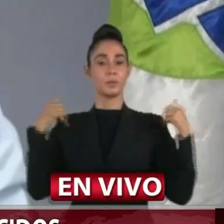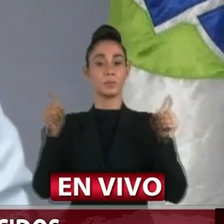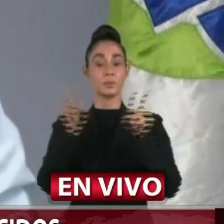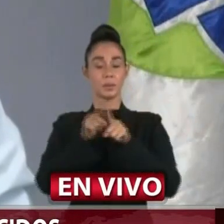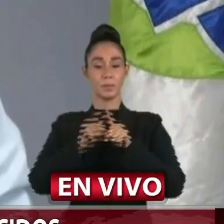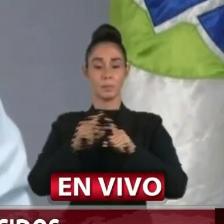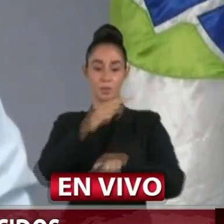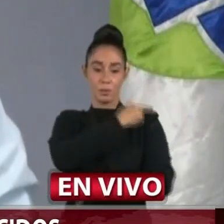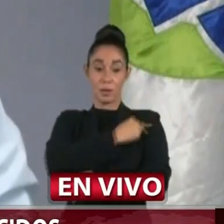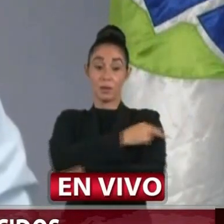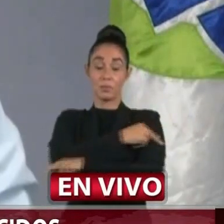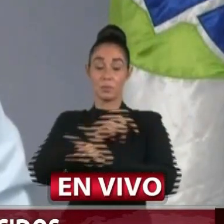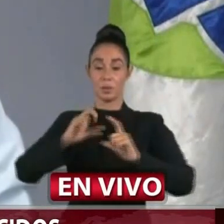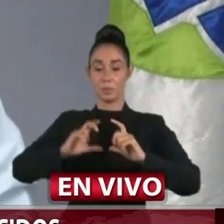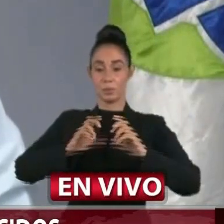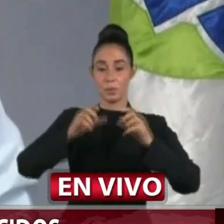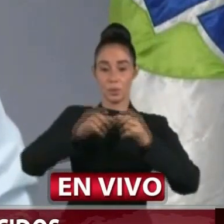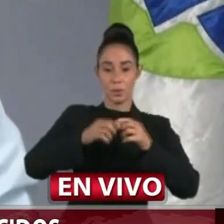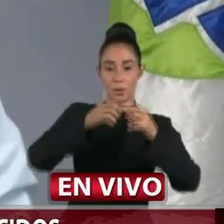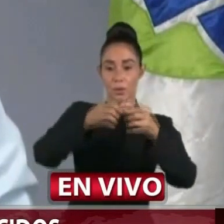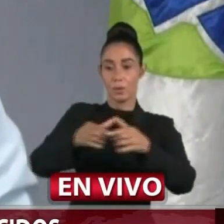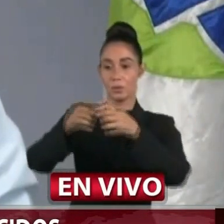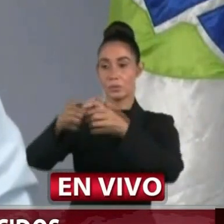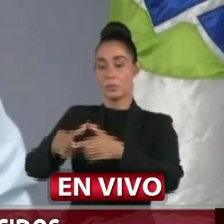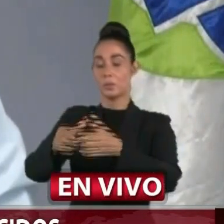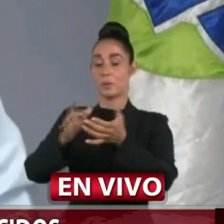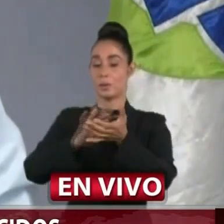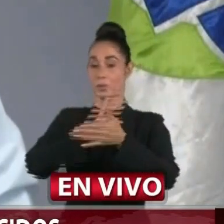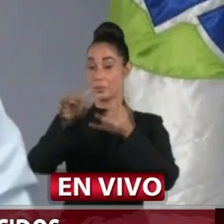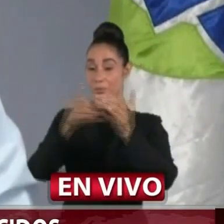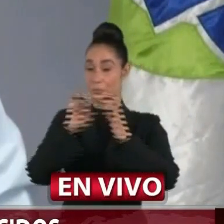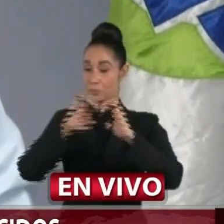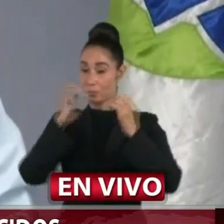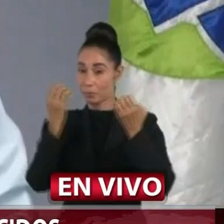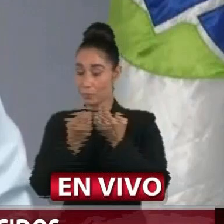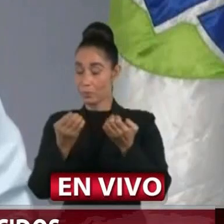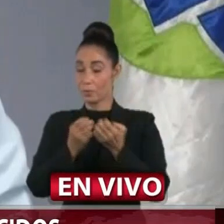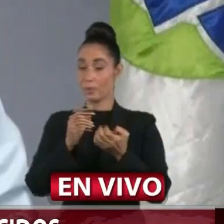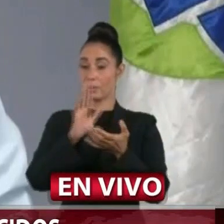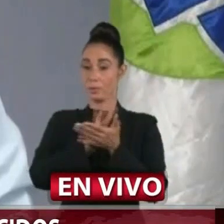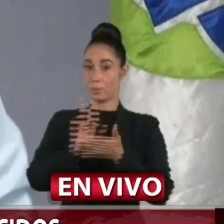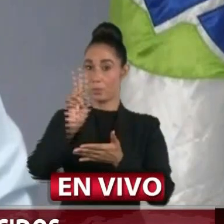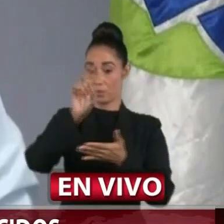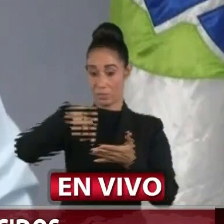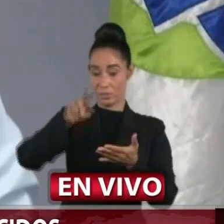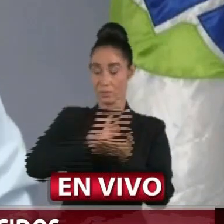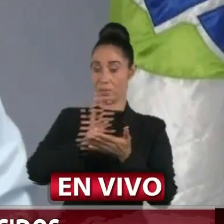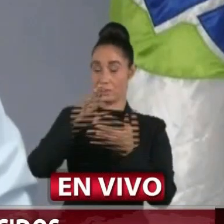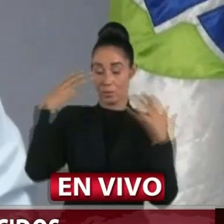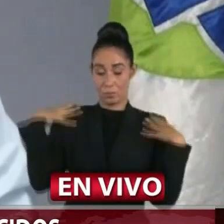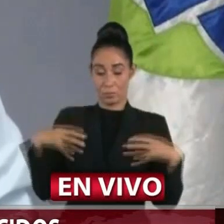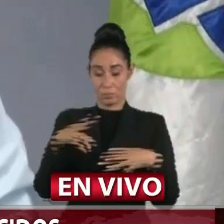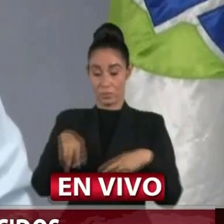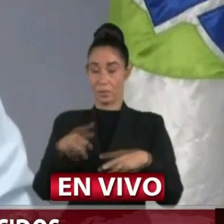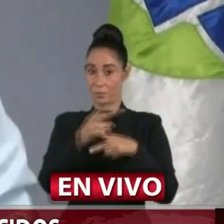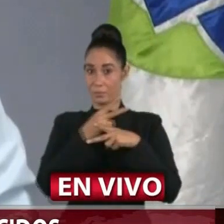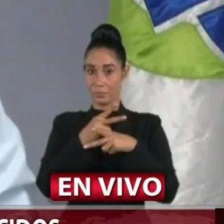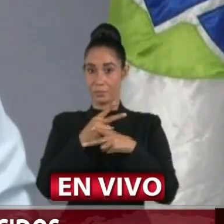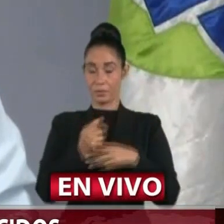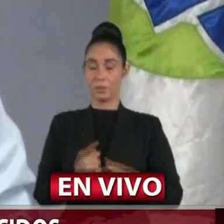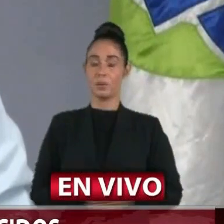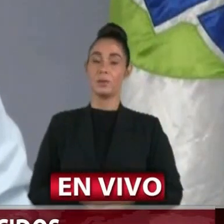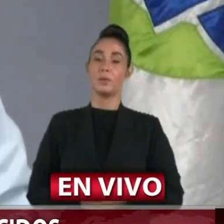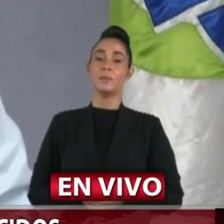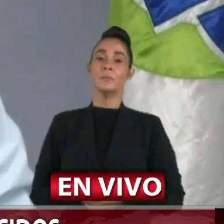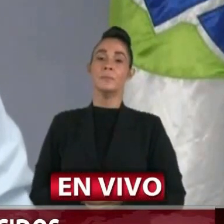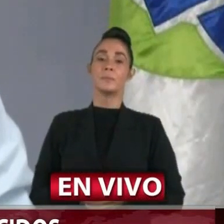hospitales los insumos que necesitan para la prestación de la atención. Recuerden